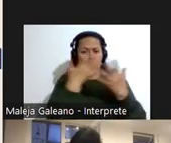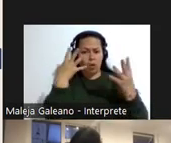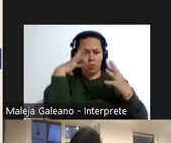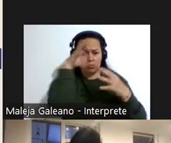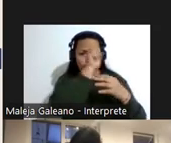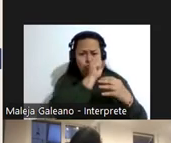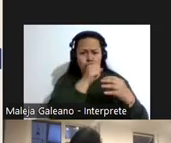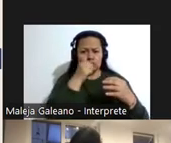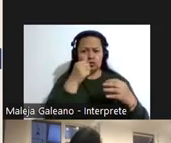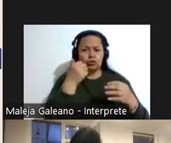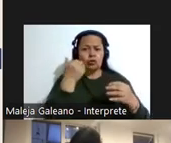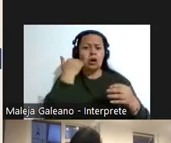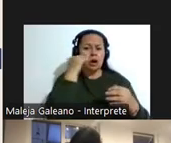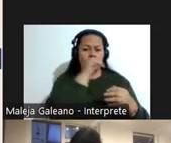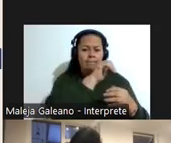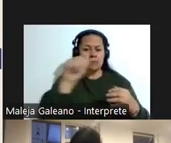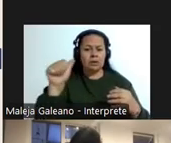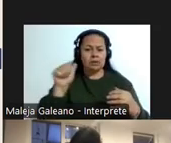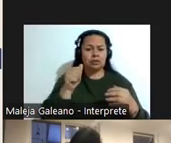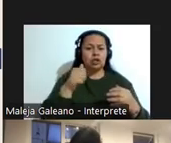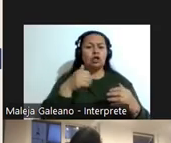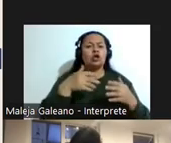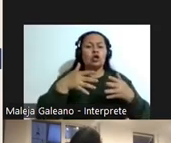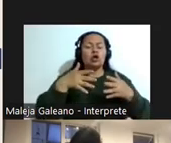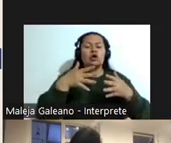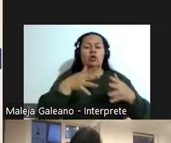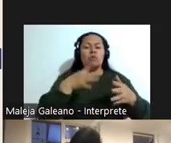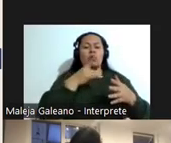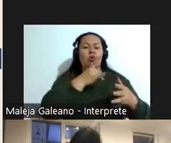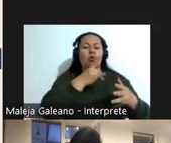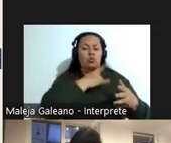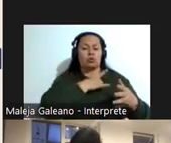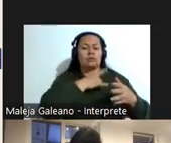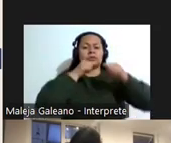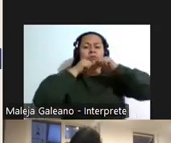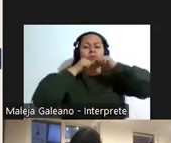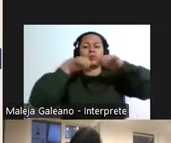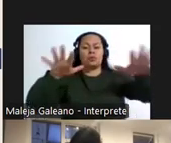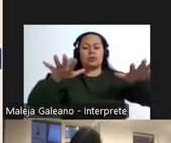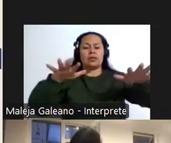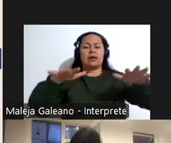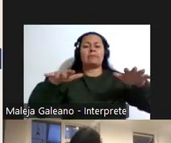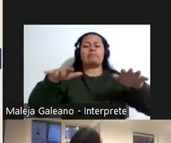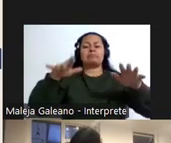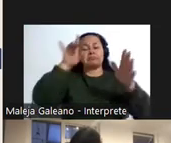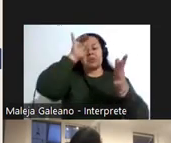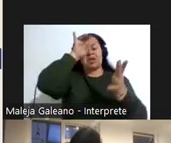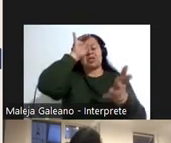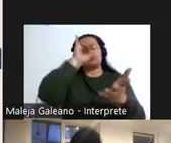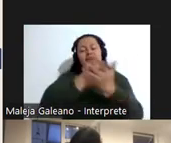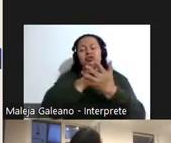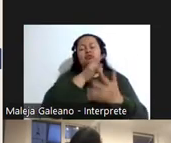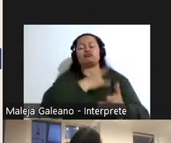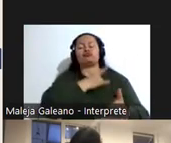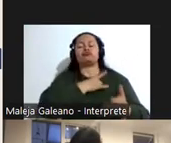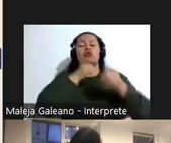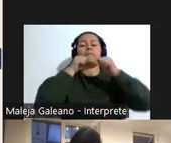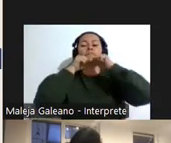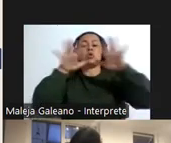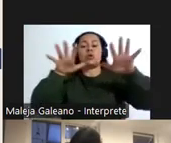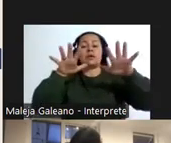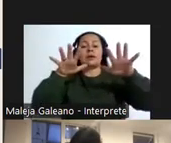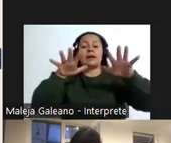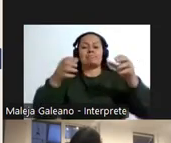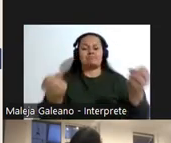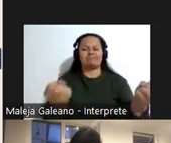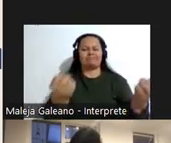Contarles que soy caleña, que soy egresada de la universidad pública, que siento que la universidad pública me ha dado todo, pero luego